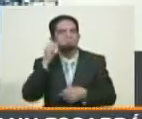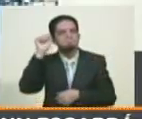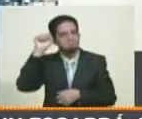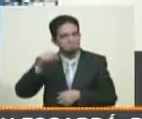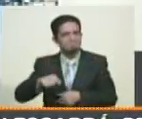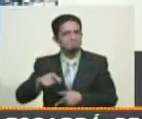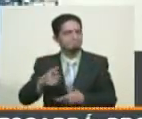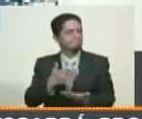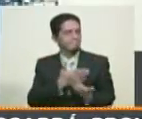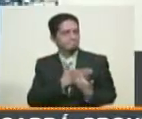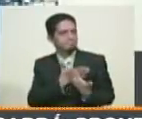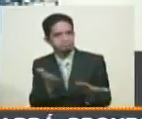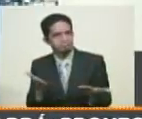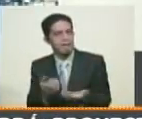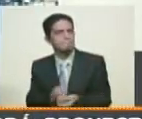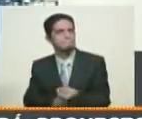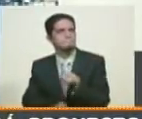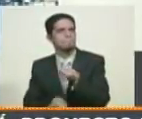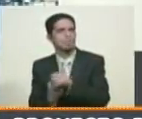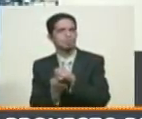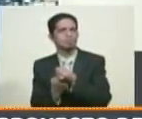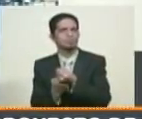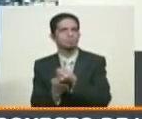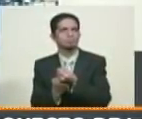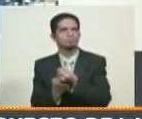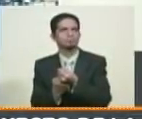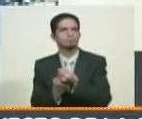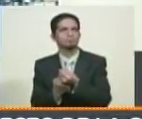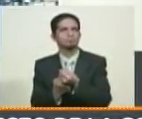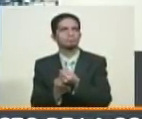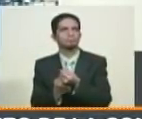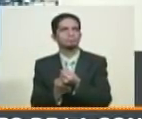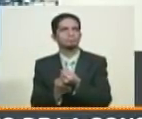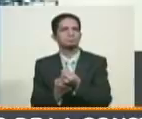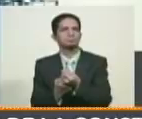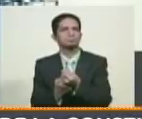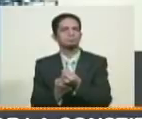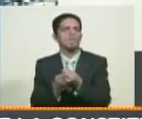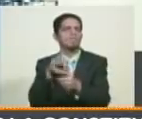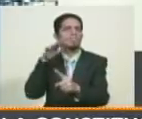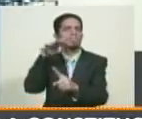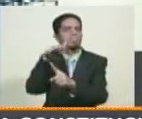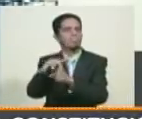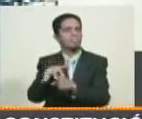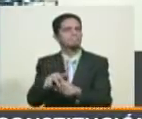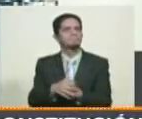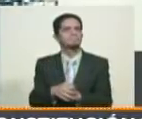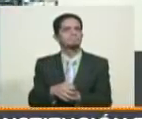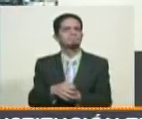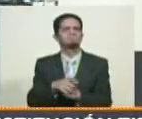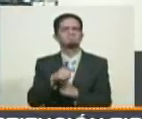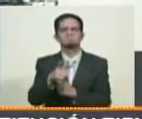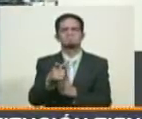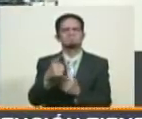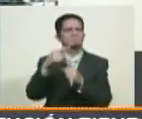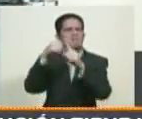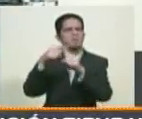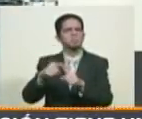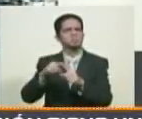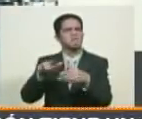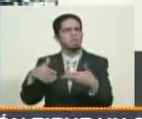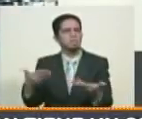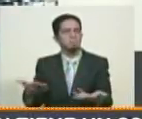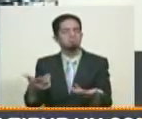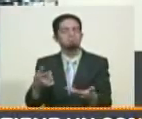31 de marzo de la operación de ataque al Estado, con saldo trágico en aquella época